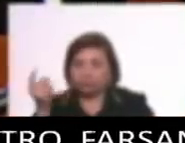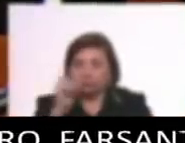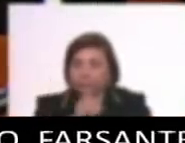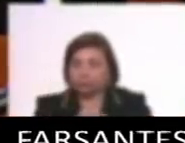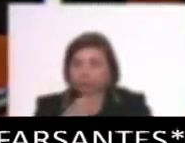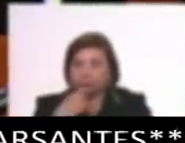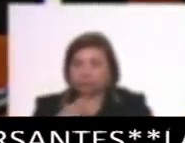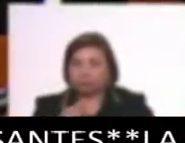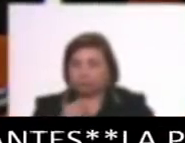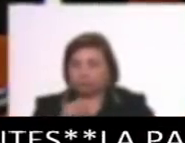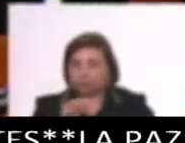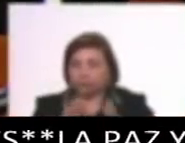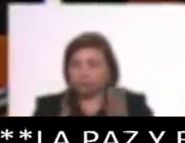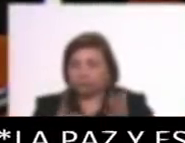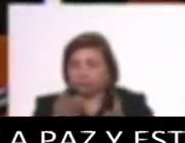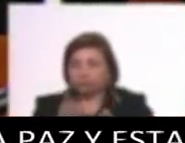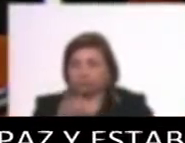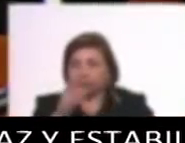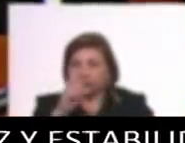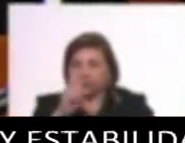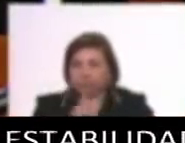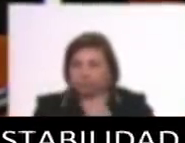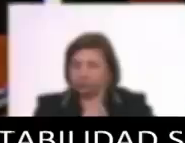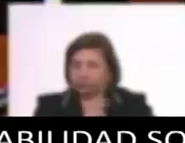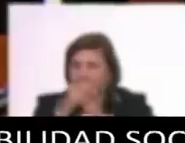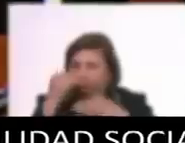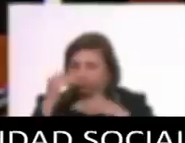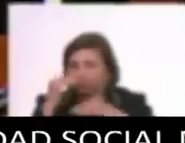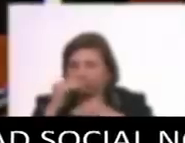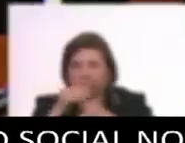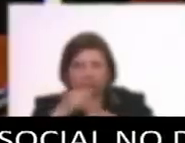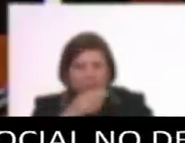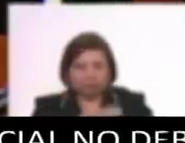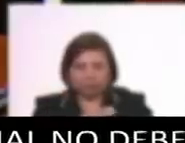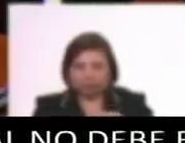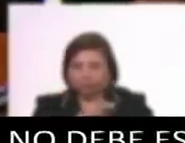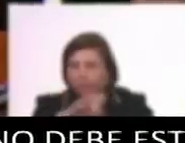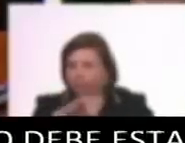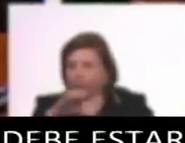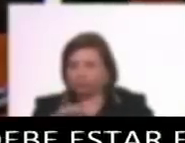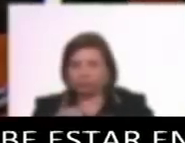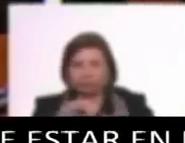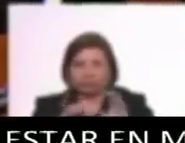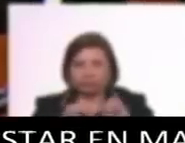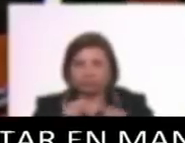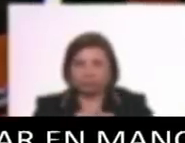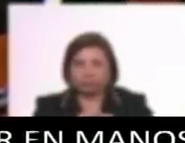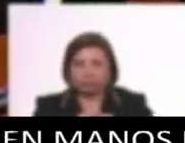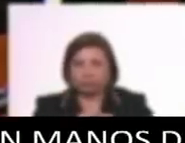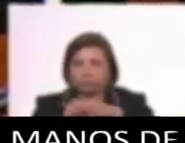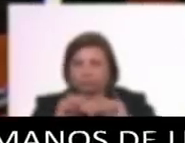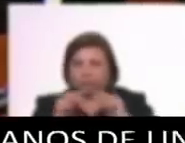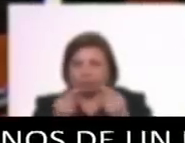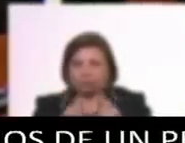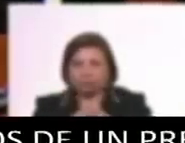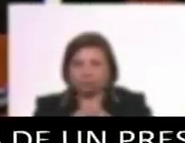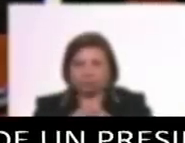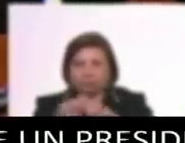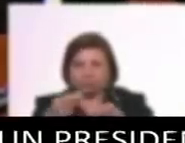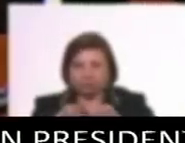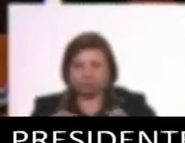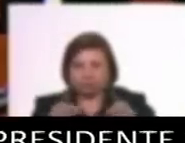¿Qué señala específicamente esta moción? Se rechaza las manifestaciones,